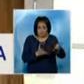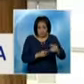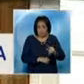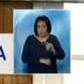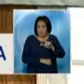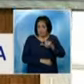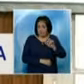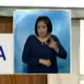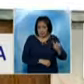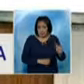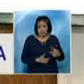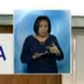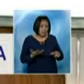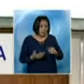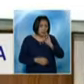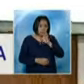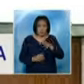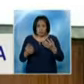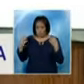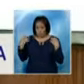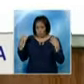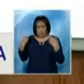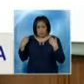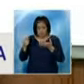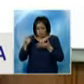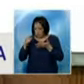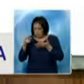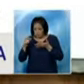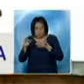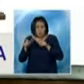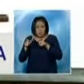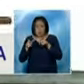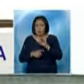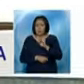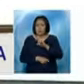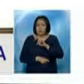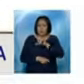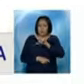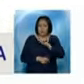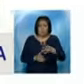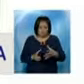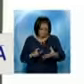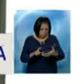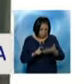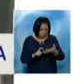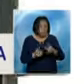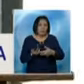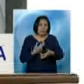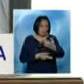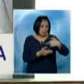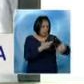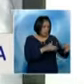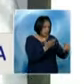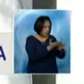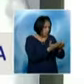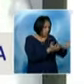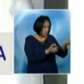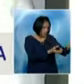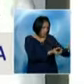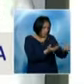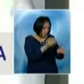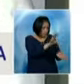Talara. Entonces, lo que ha hecho la Contraloría es revisar el contenido. Inicialmente fue observado, fue devuelto el expediente, alcanzaron